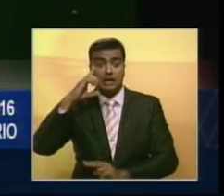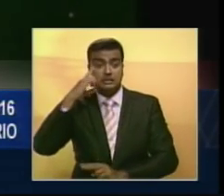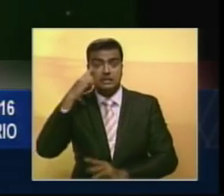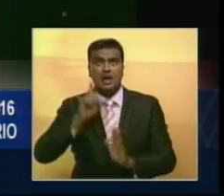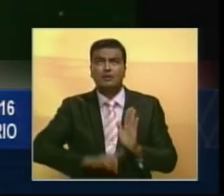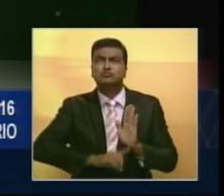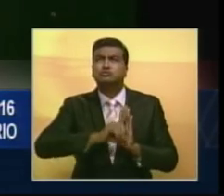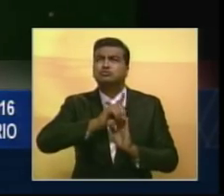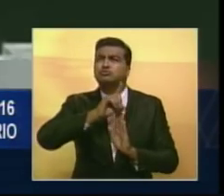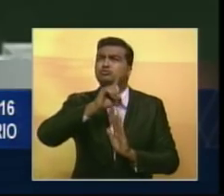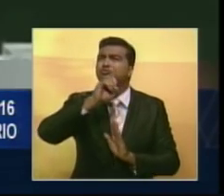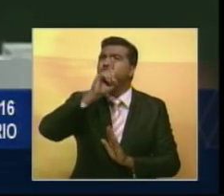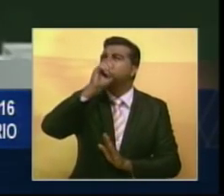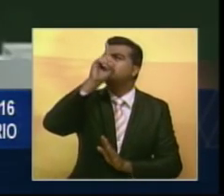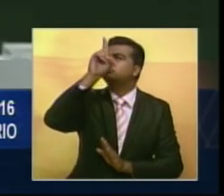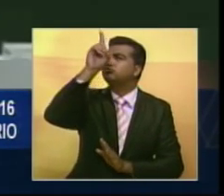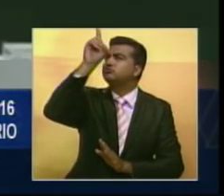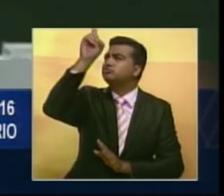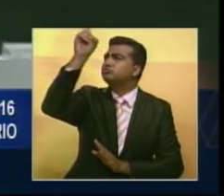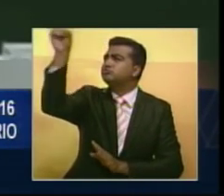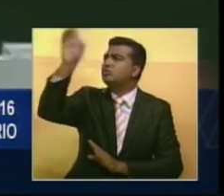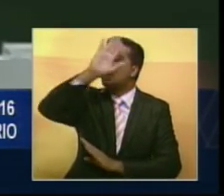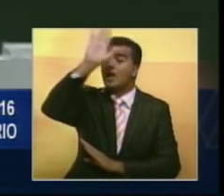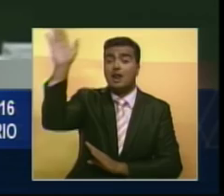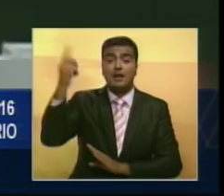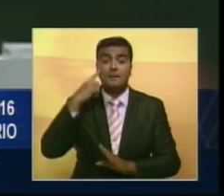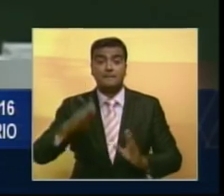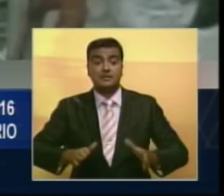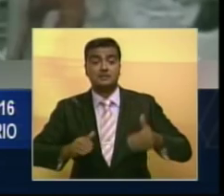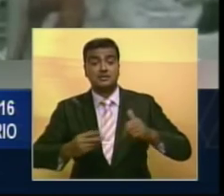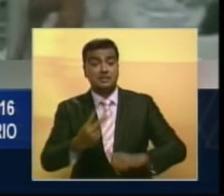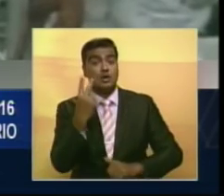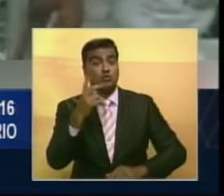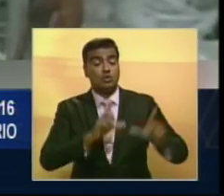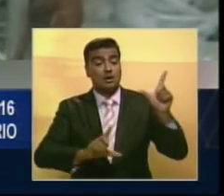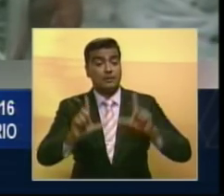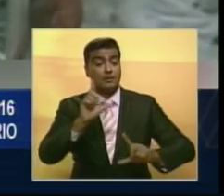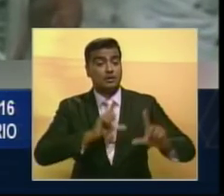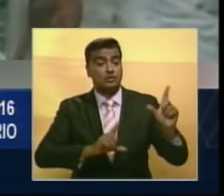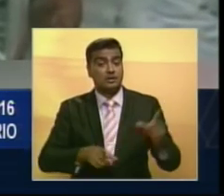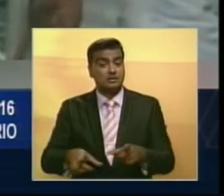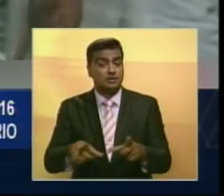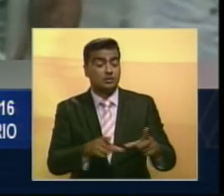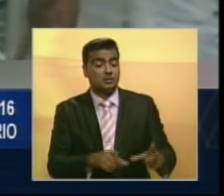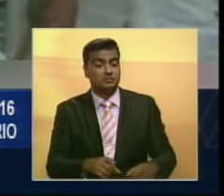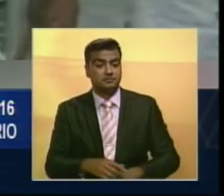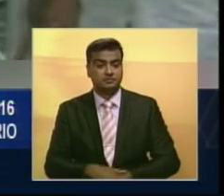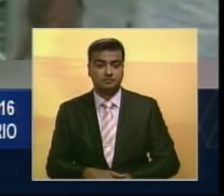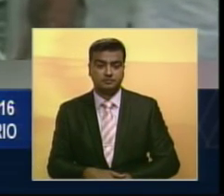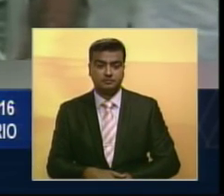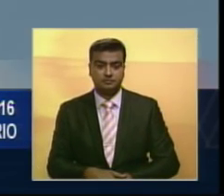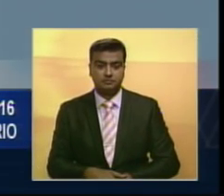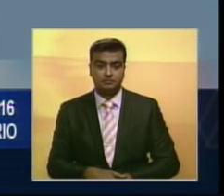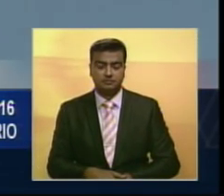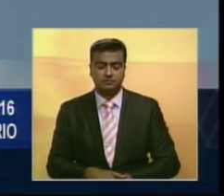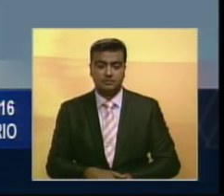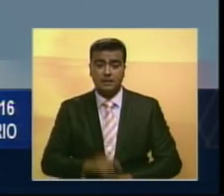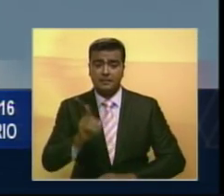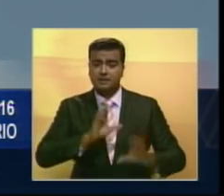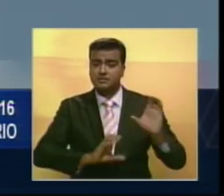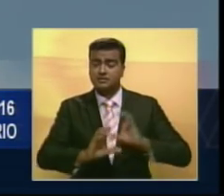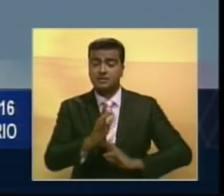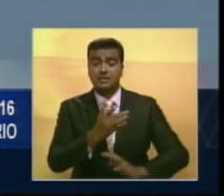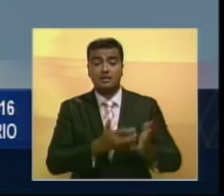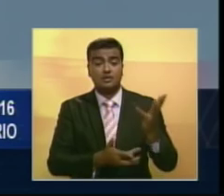una misión espacial tripulada este año e inaugurará el segundo laboratorio en el espacio. La Corporación Aeroespacial de Ciencia y